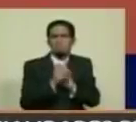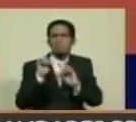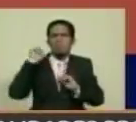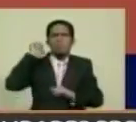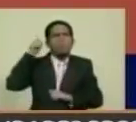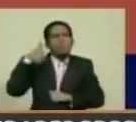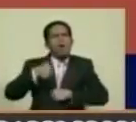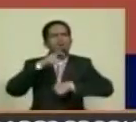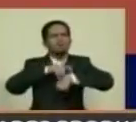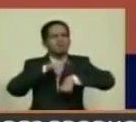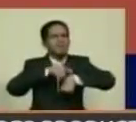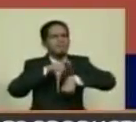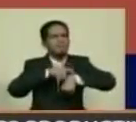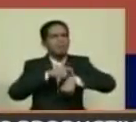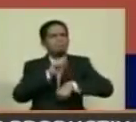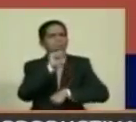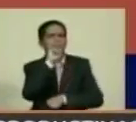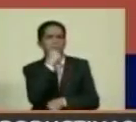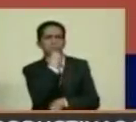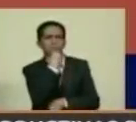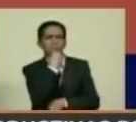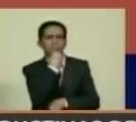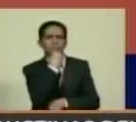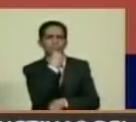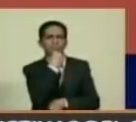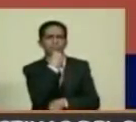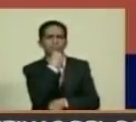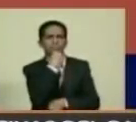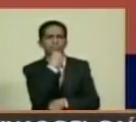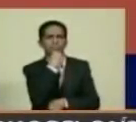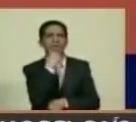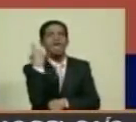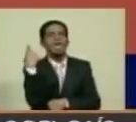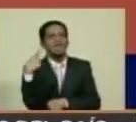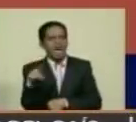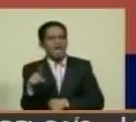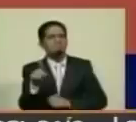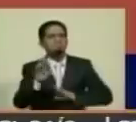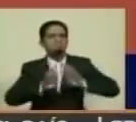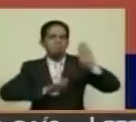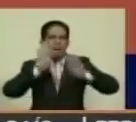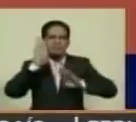a seguir omitiendo que hay una participación directa